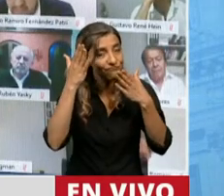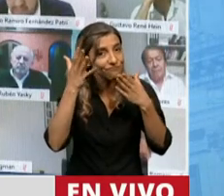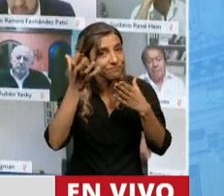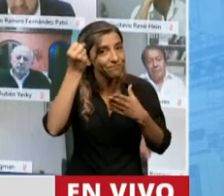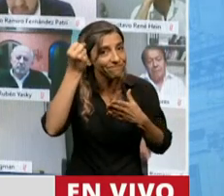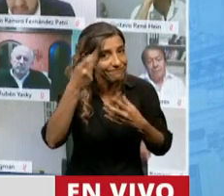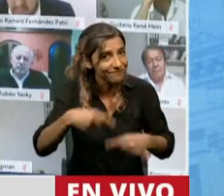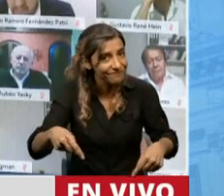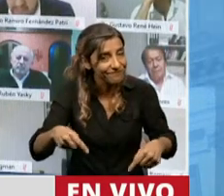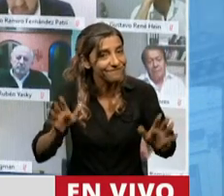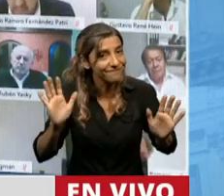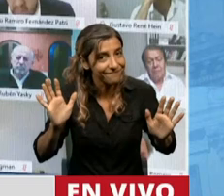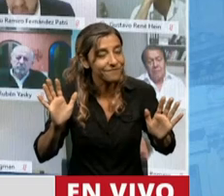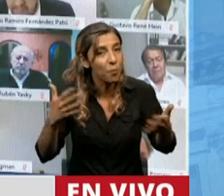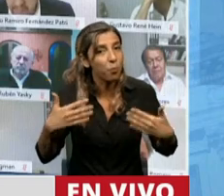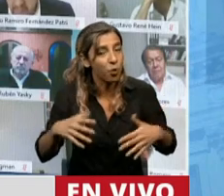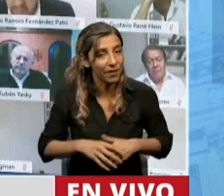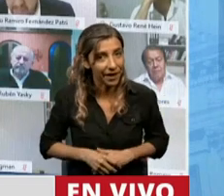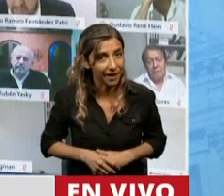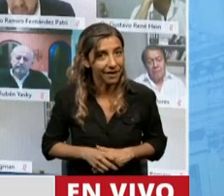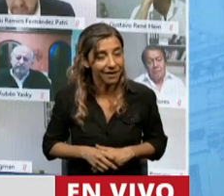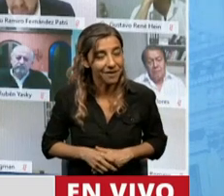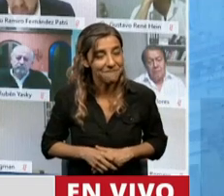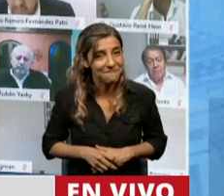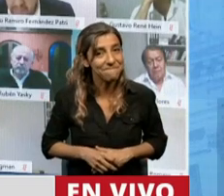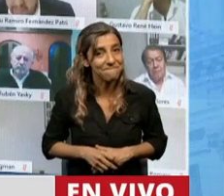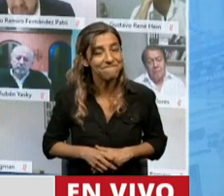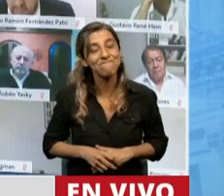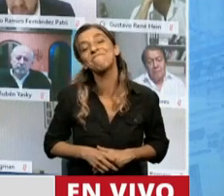qué casualidad que